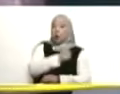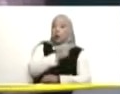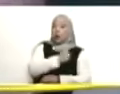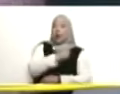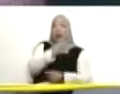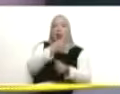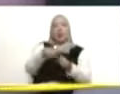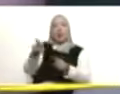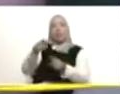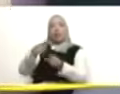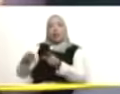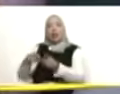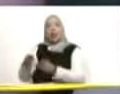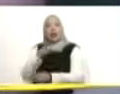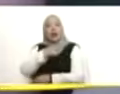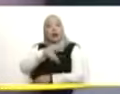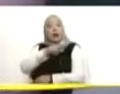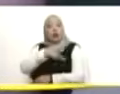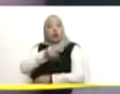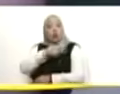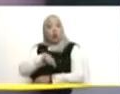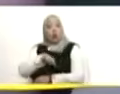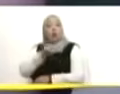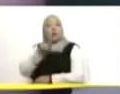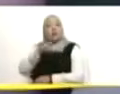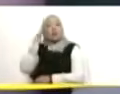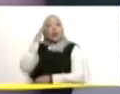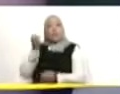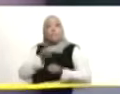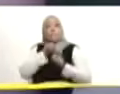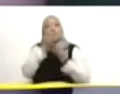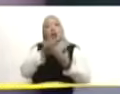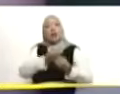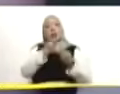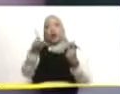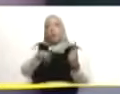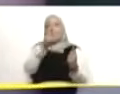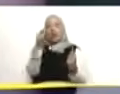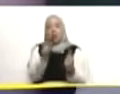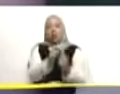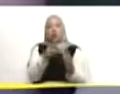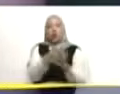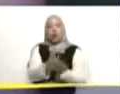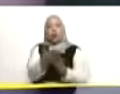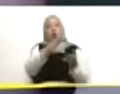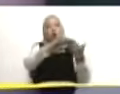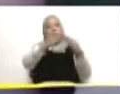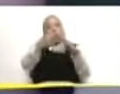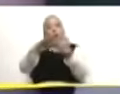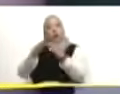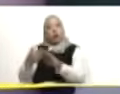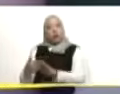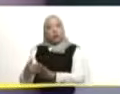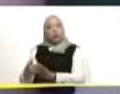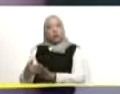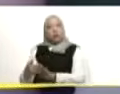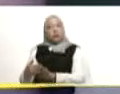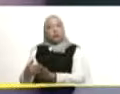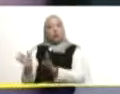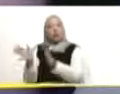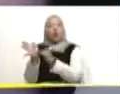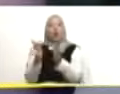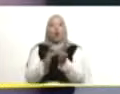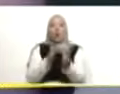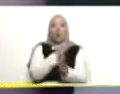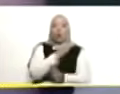que siempre llevan un mensaje de espiritualidad a cada una de las comunidades y que a nosotros nos acompaña Jesucristo como